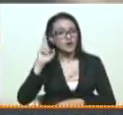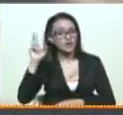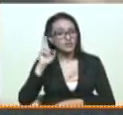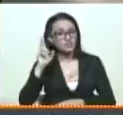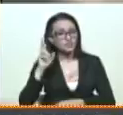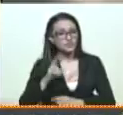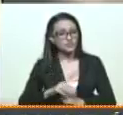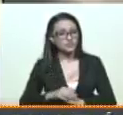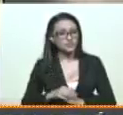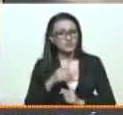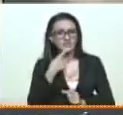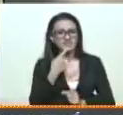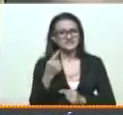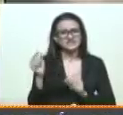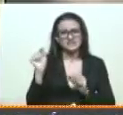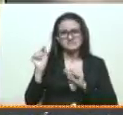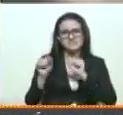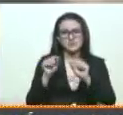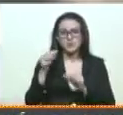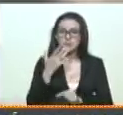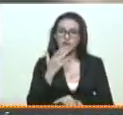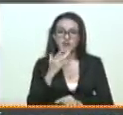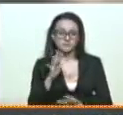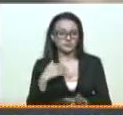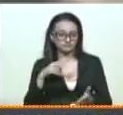se dicen cosas como esta.